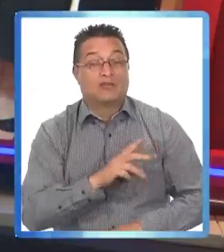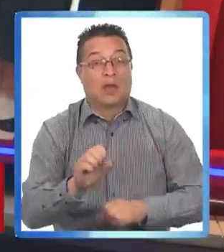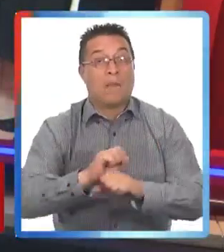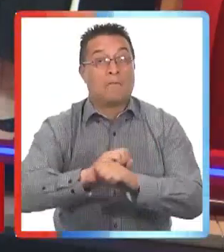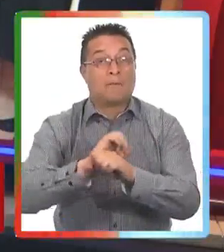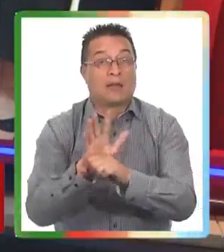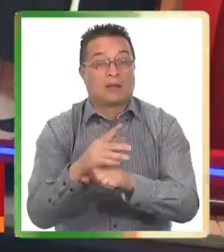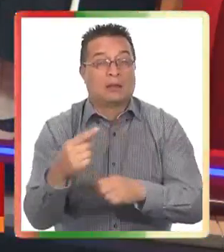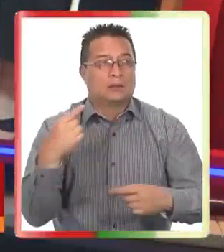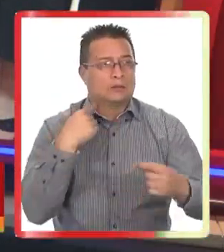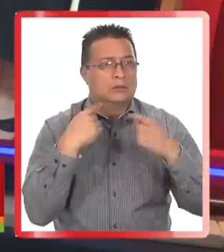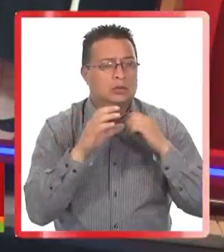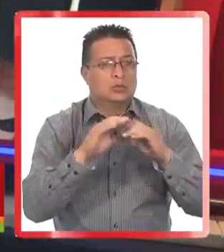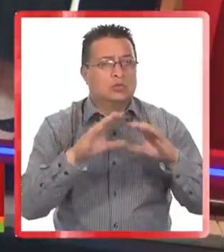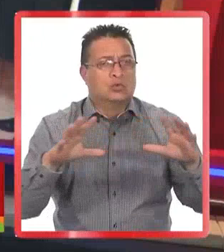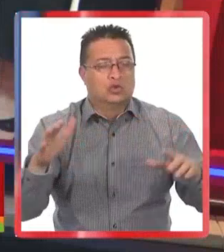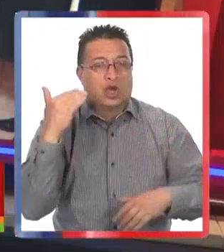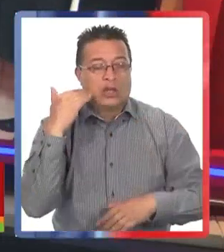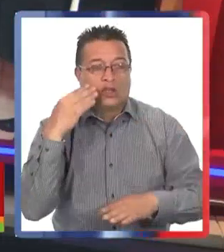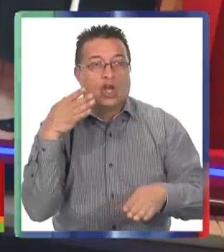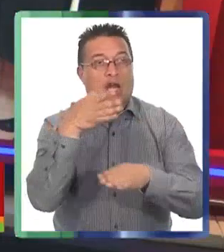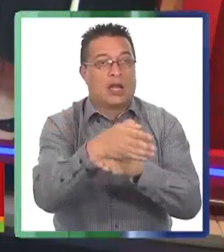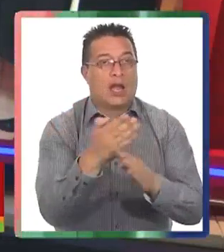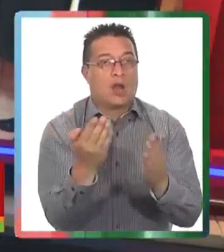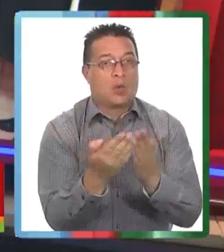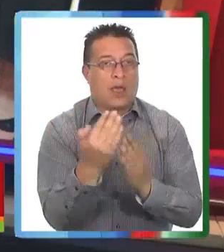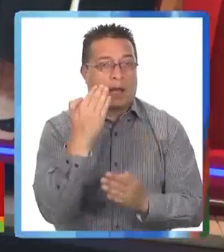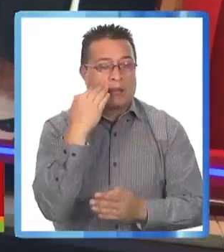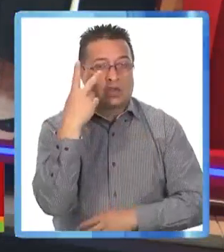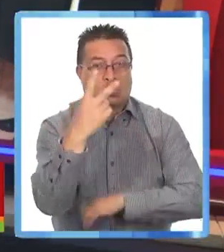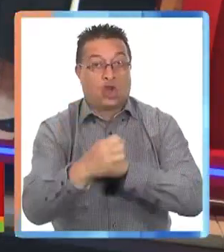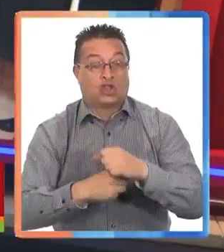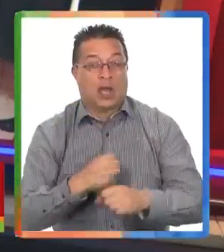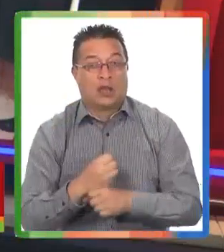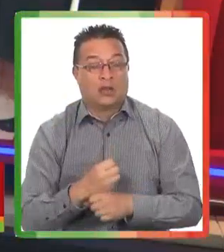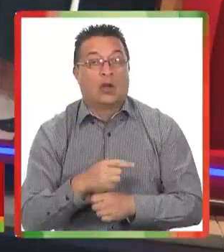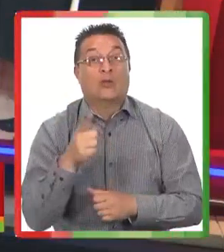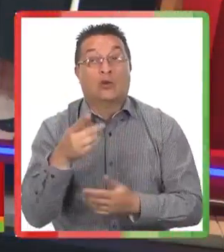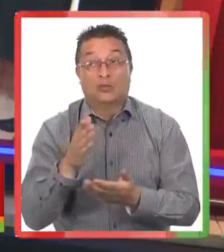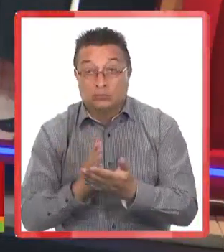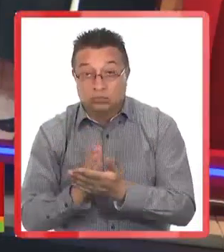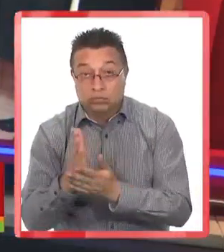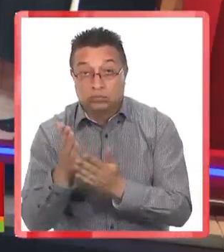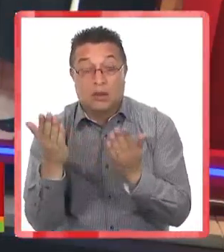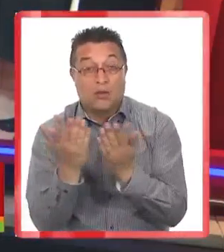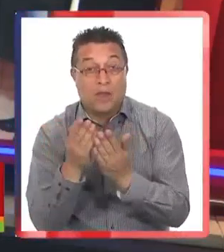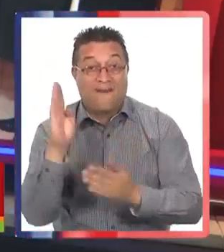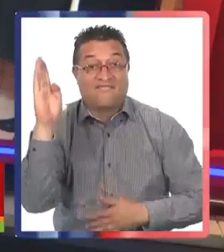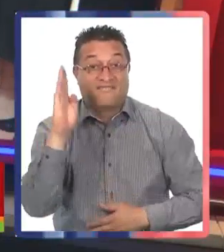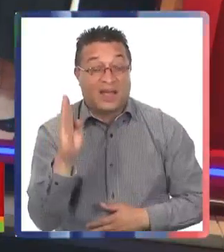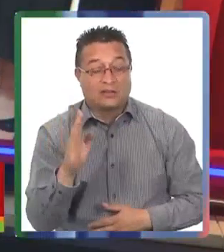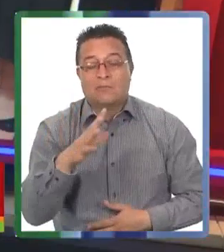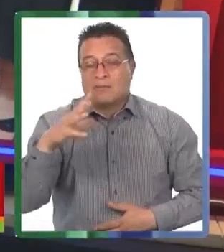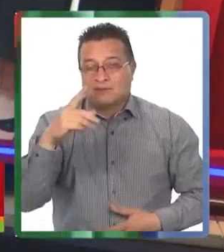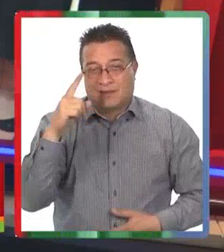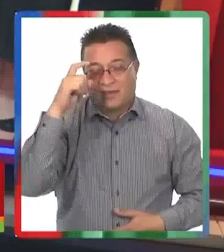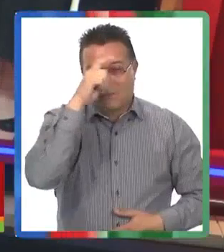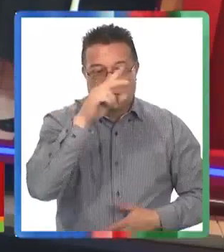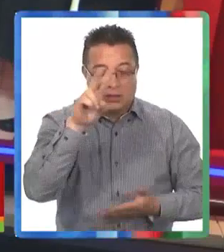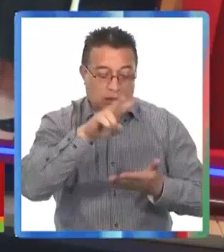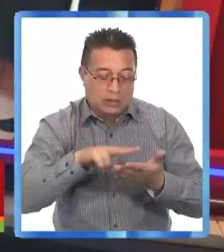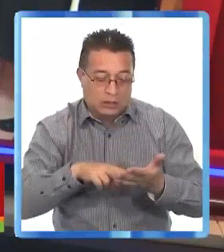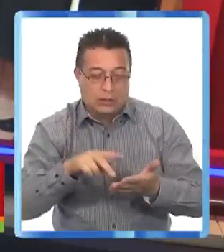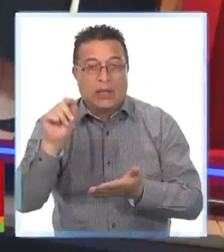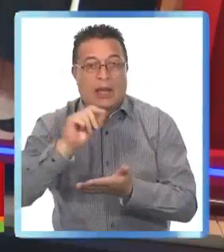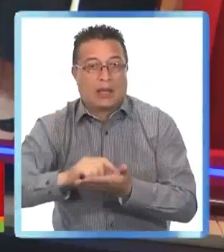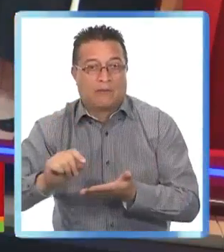Esta pandemia privó a miles de niños y niñas de asistir a clases durante casi 2 años. Para quienes comenzaban la enseñanza básica fue todavía más difícil aprender